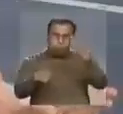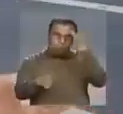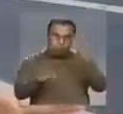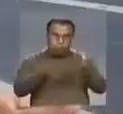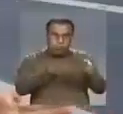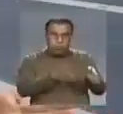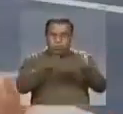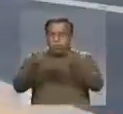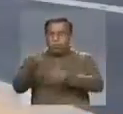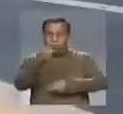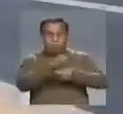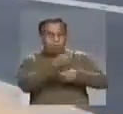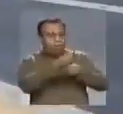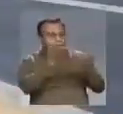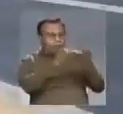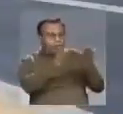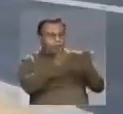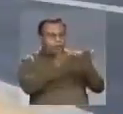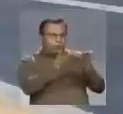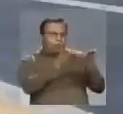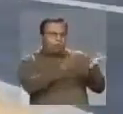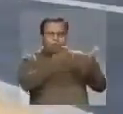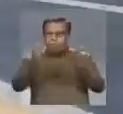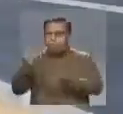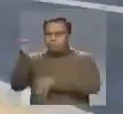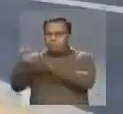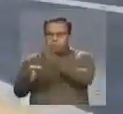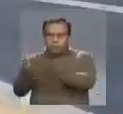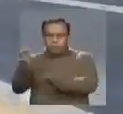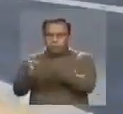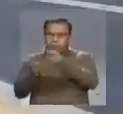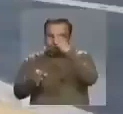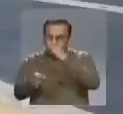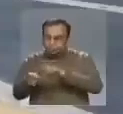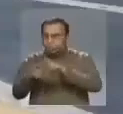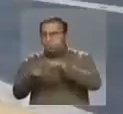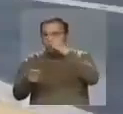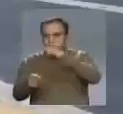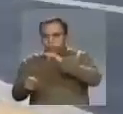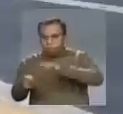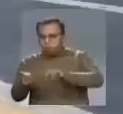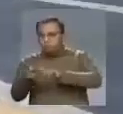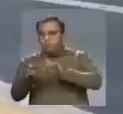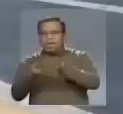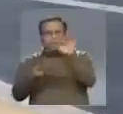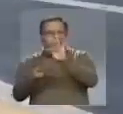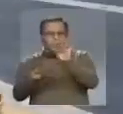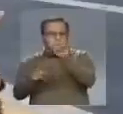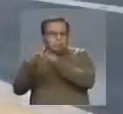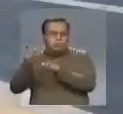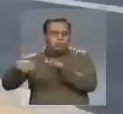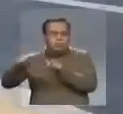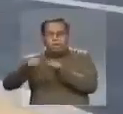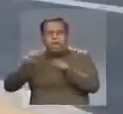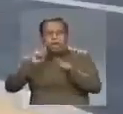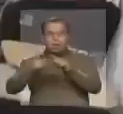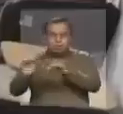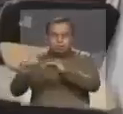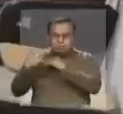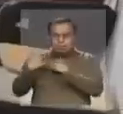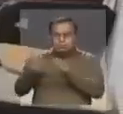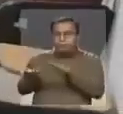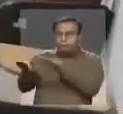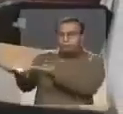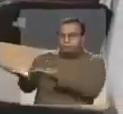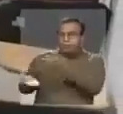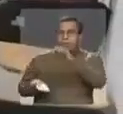mientras ellas terminaban el bachillerato, nosotros cuidábamos a sus hijos, a sus nietos, a sus tíos, a las personas que ellas tienen a